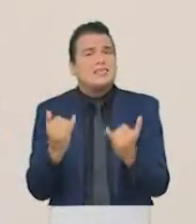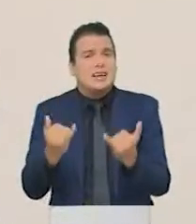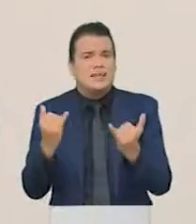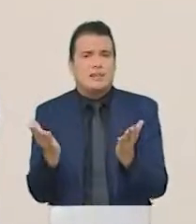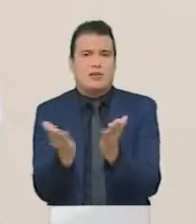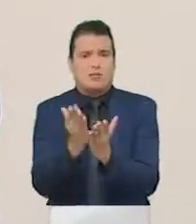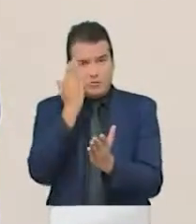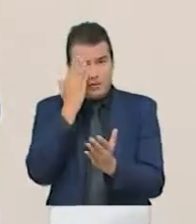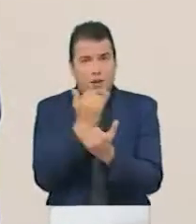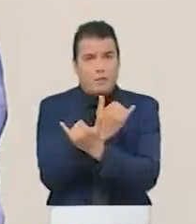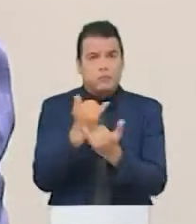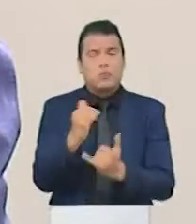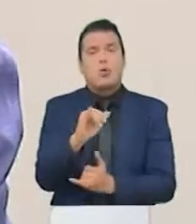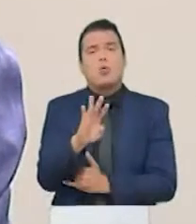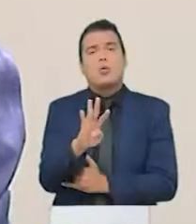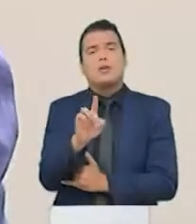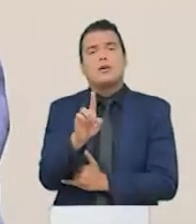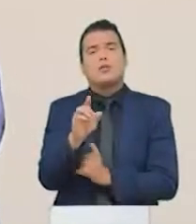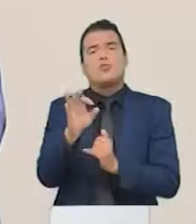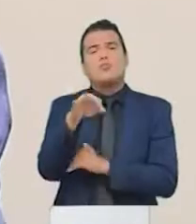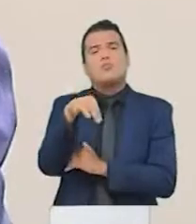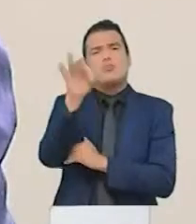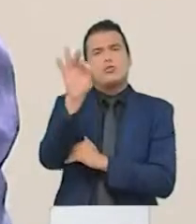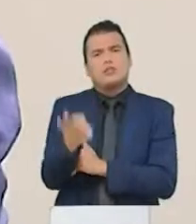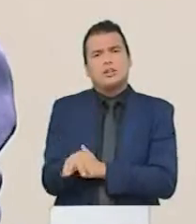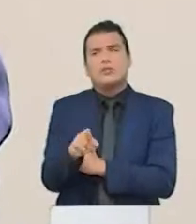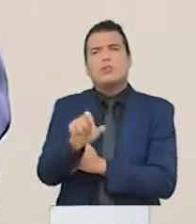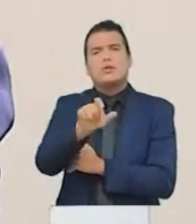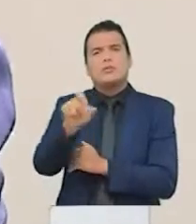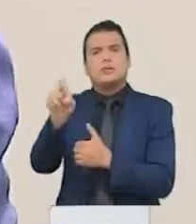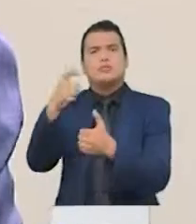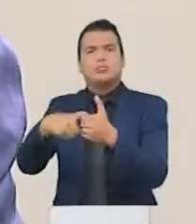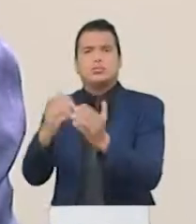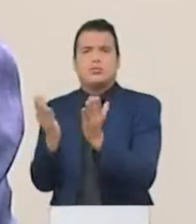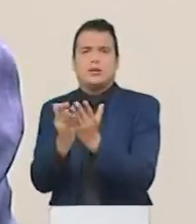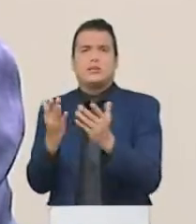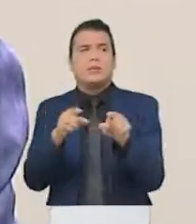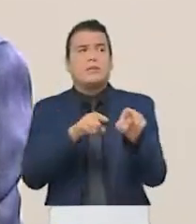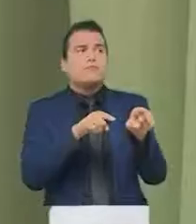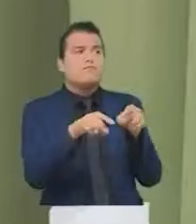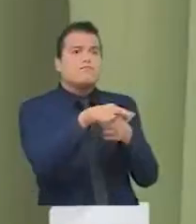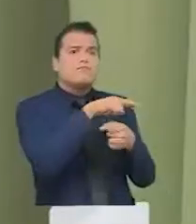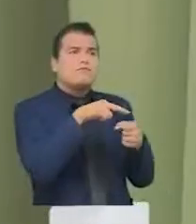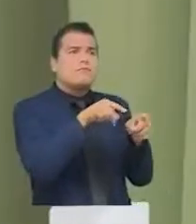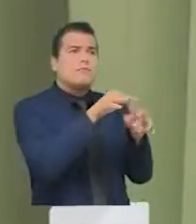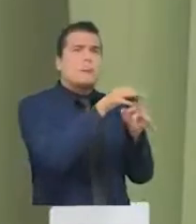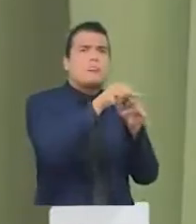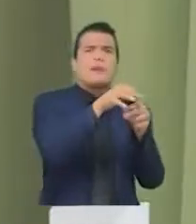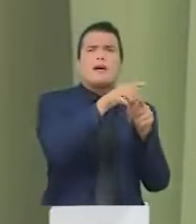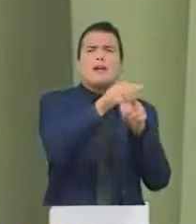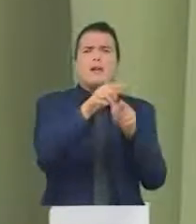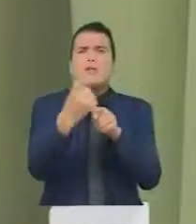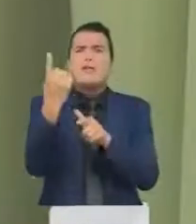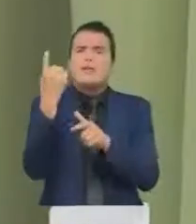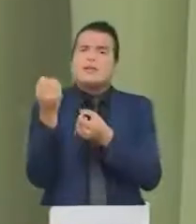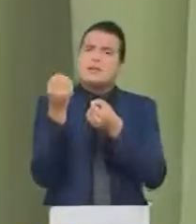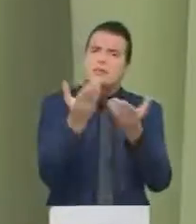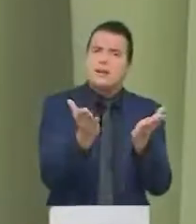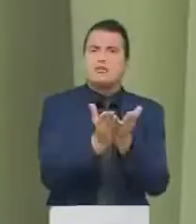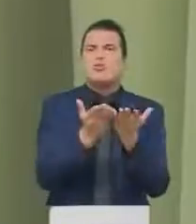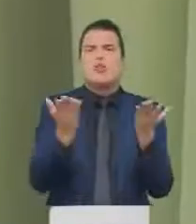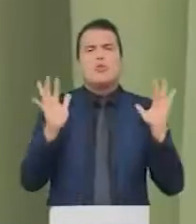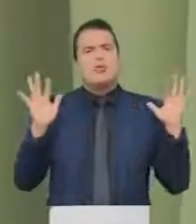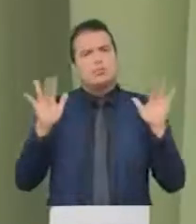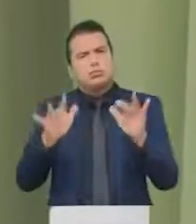solamente el 41 por ciento accede a esa educación y hay que llegar a las regiones como usted lo ha dicho con la presencialidad con la virtualidad pero